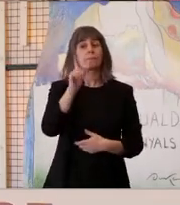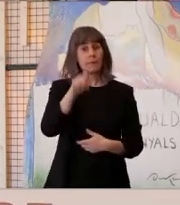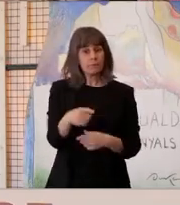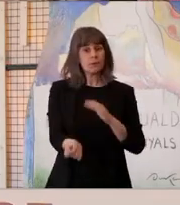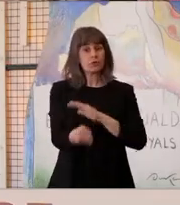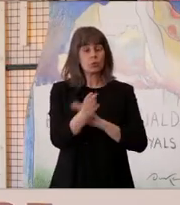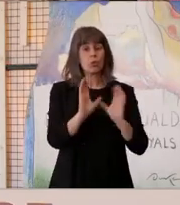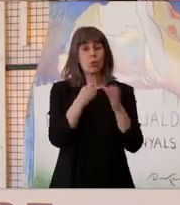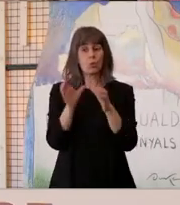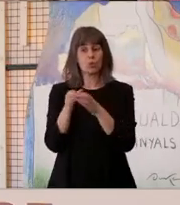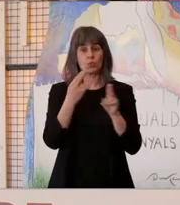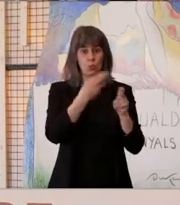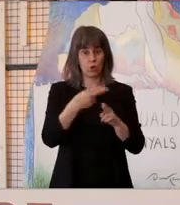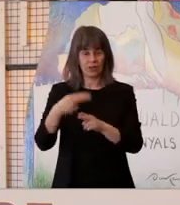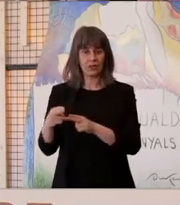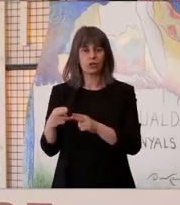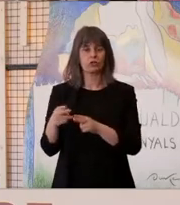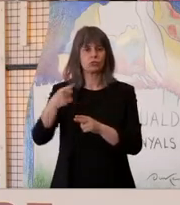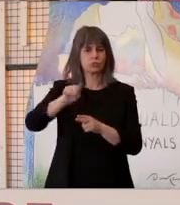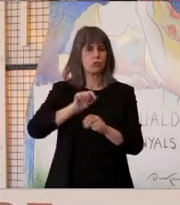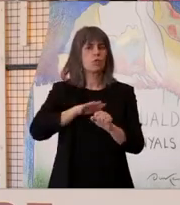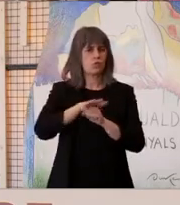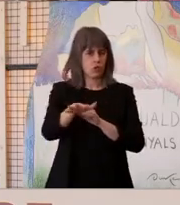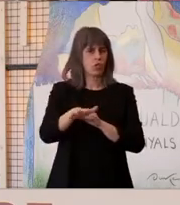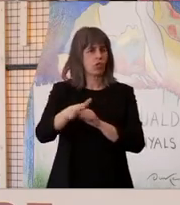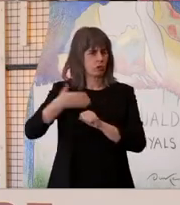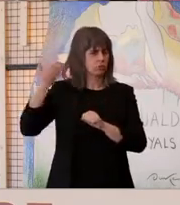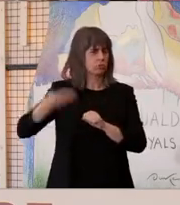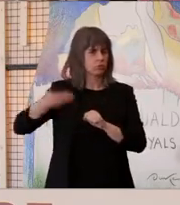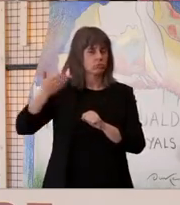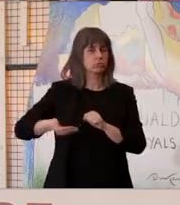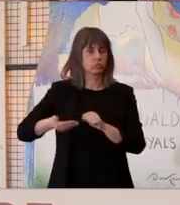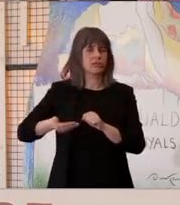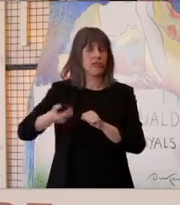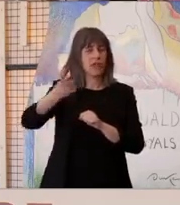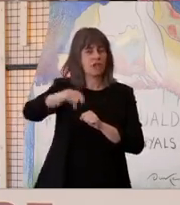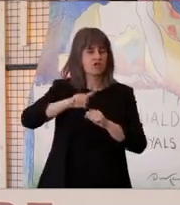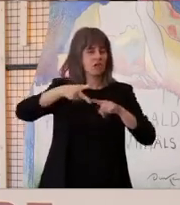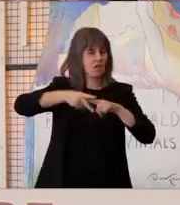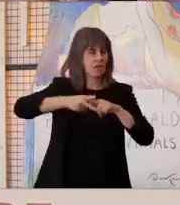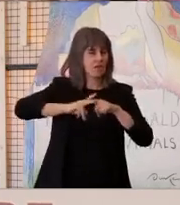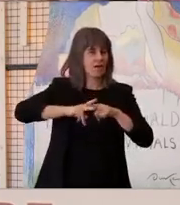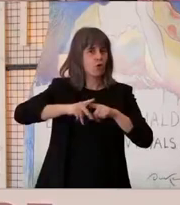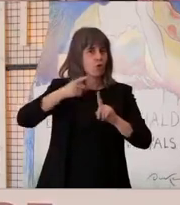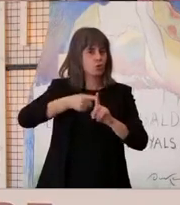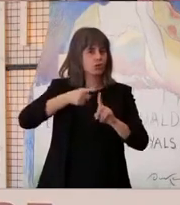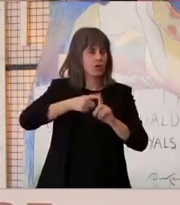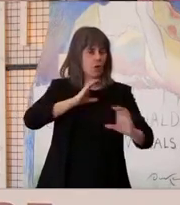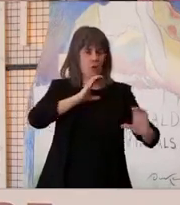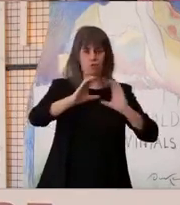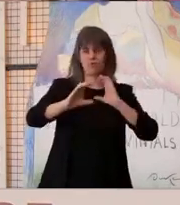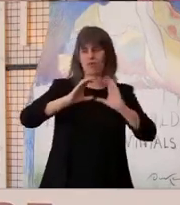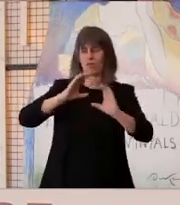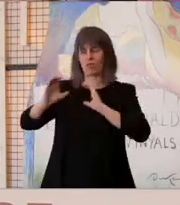que tienen enorme influencia que usan los instrumentos de comunicación que